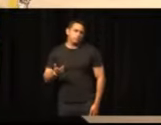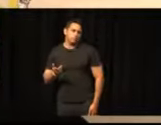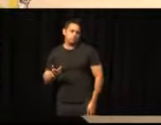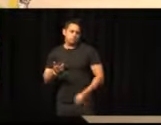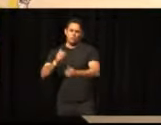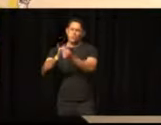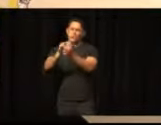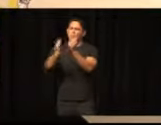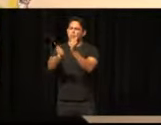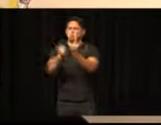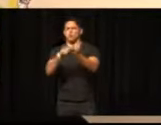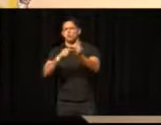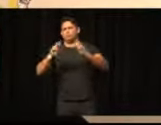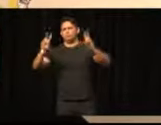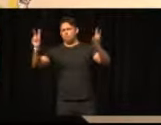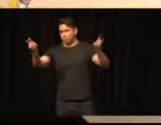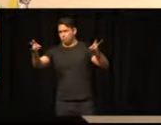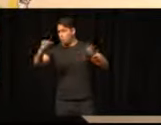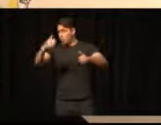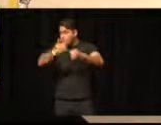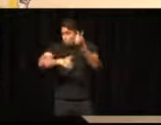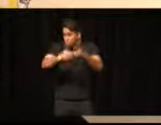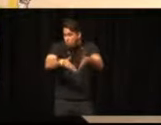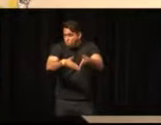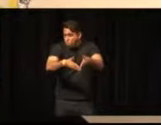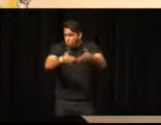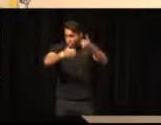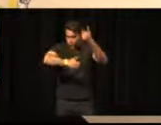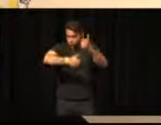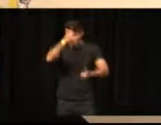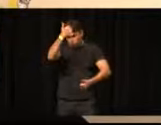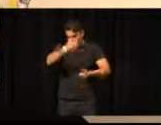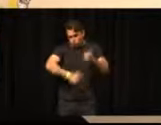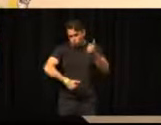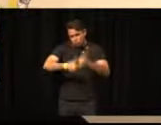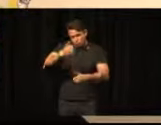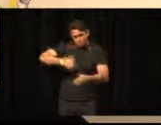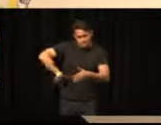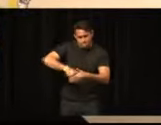el deporte en línea general y el fútbol específicamente